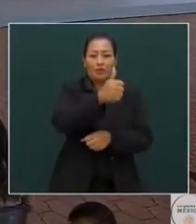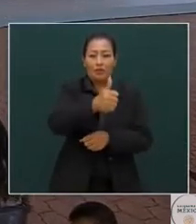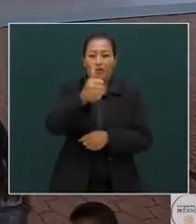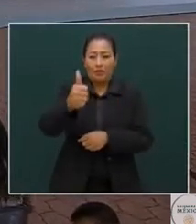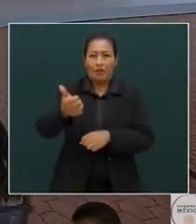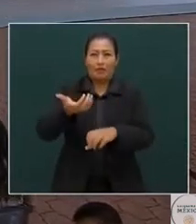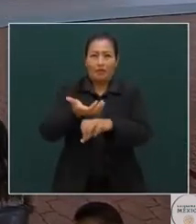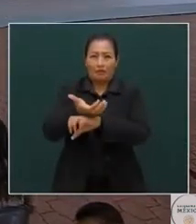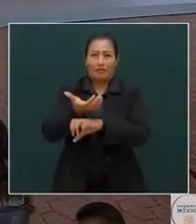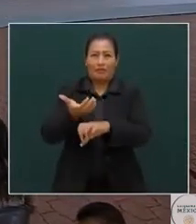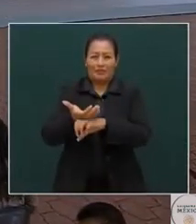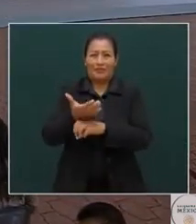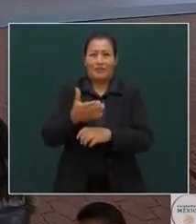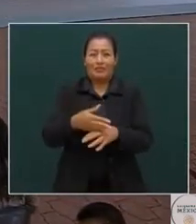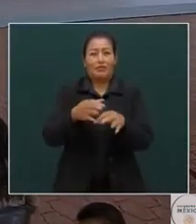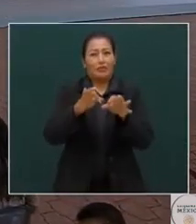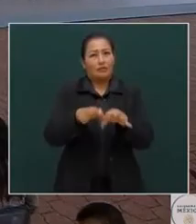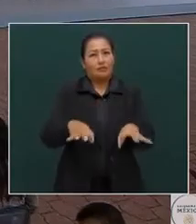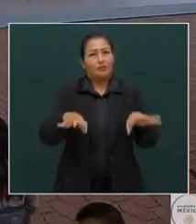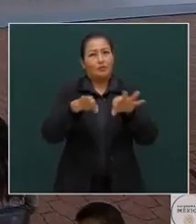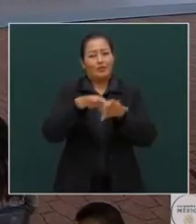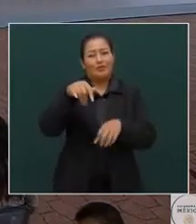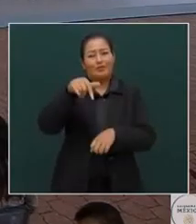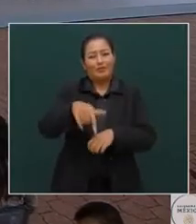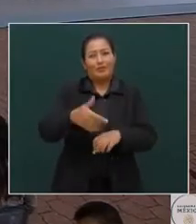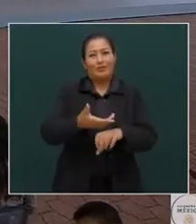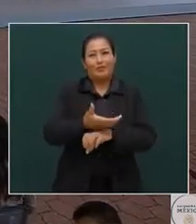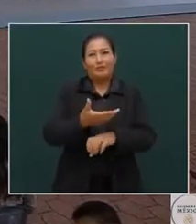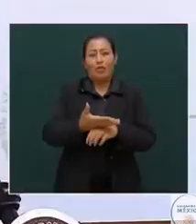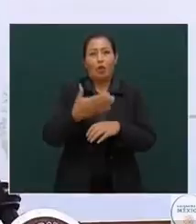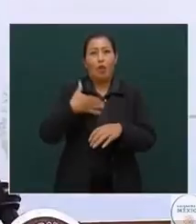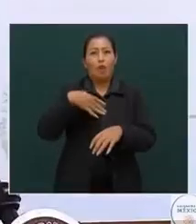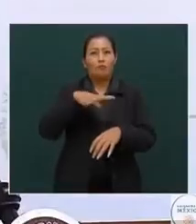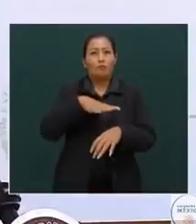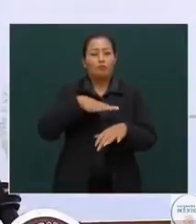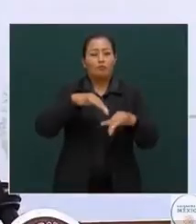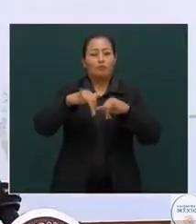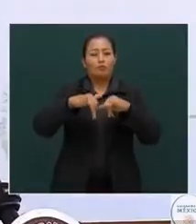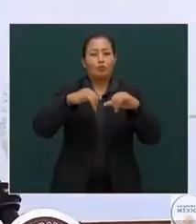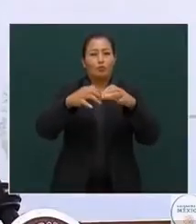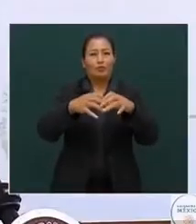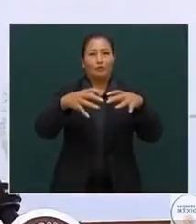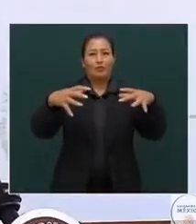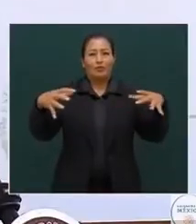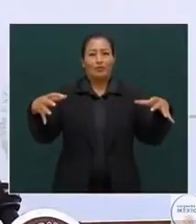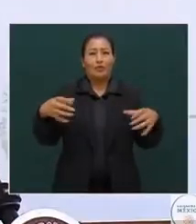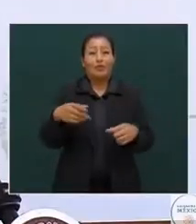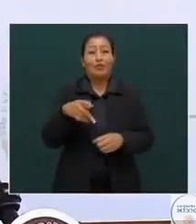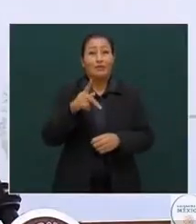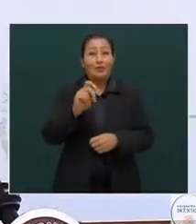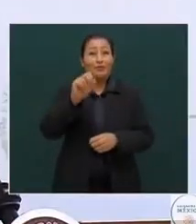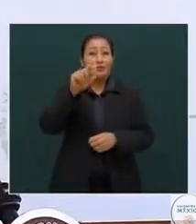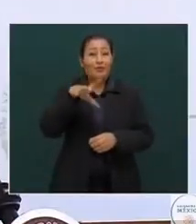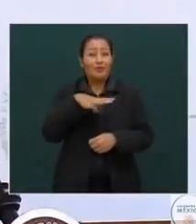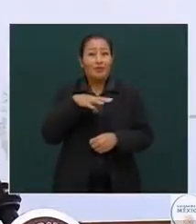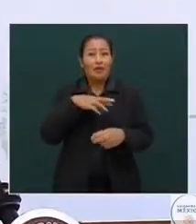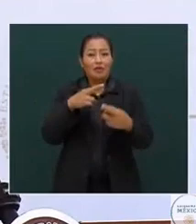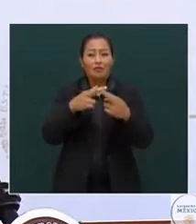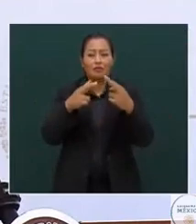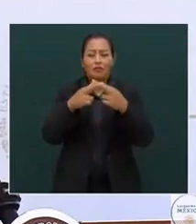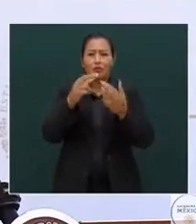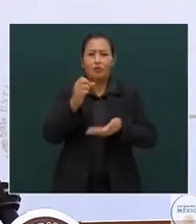el Estado, en este Estado con un amplio territorio. Sobre la asignación de recursos